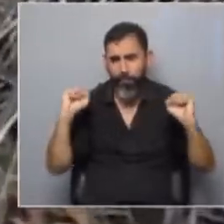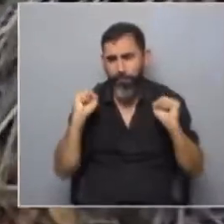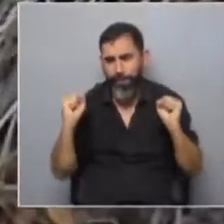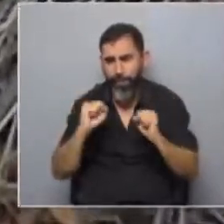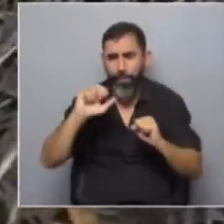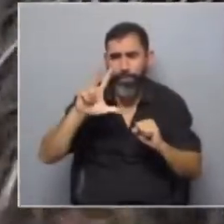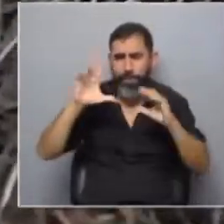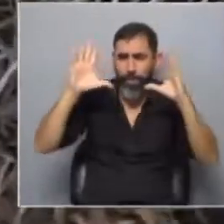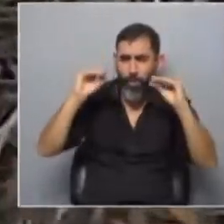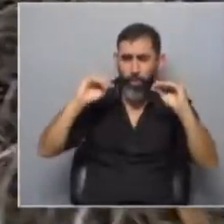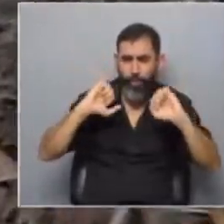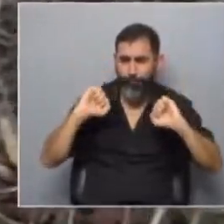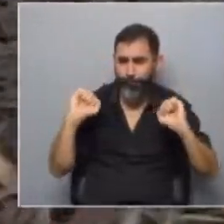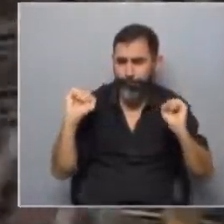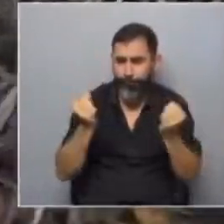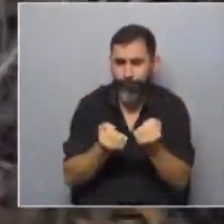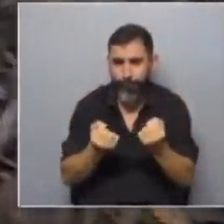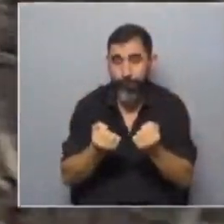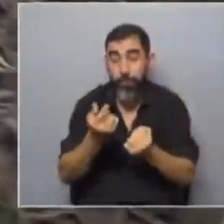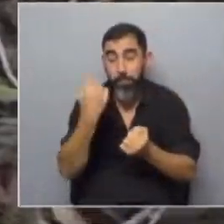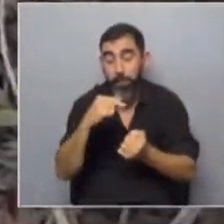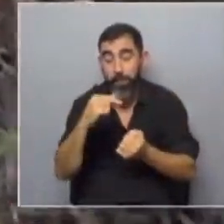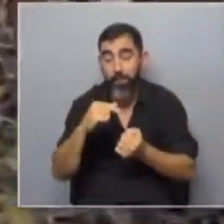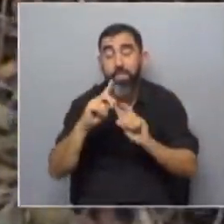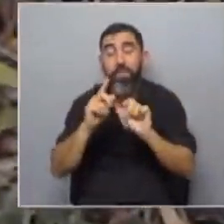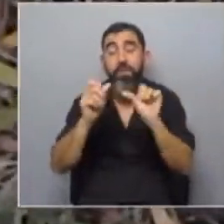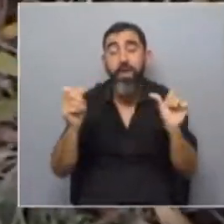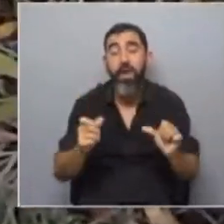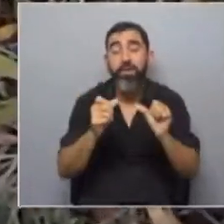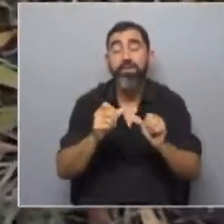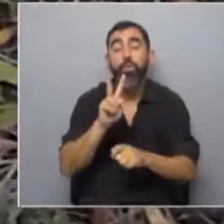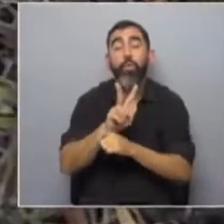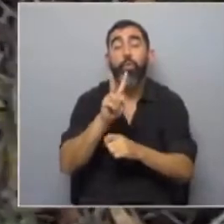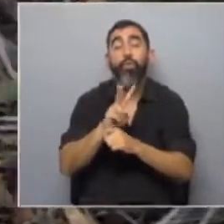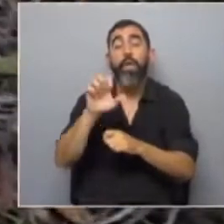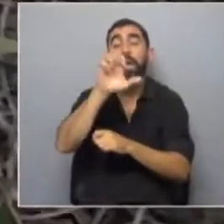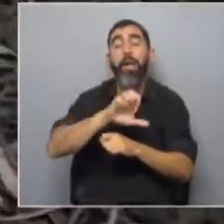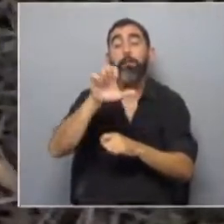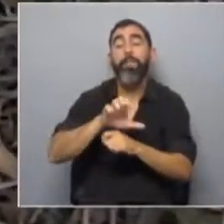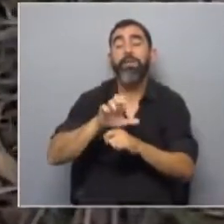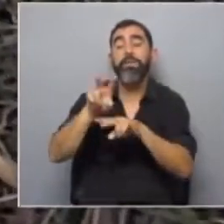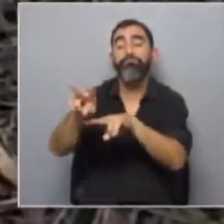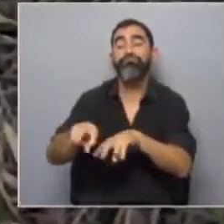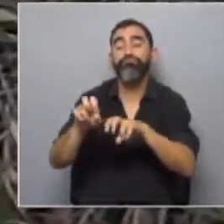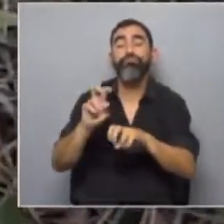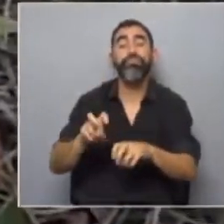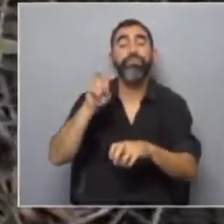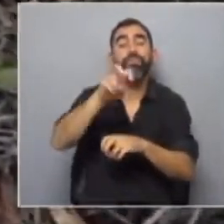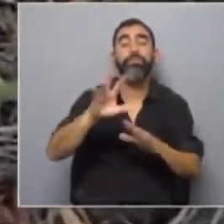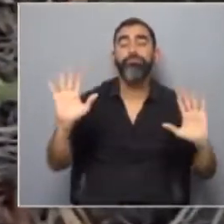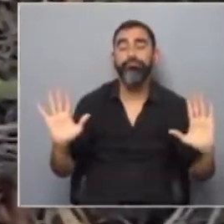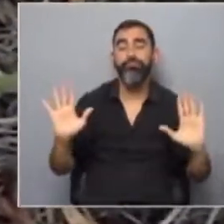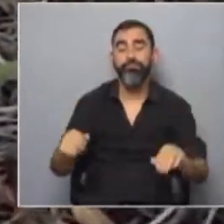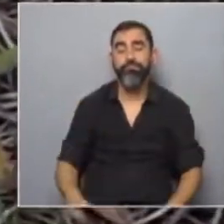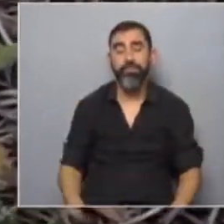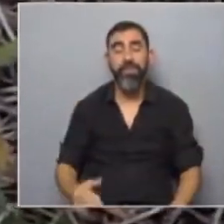humano, conviva, deje un poquito de margen para que haya otras especies. Y están ahí. El aguará está en una plantación de